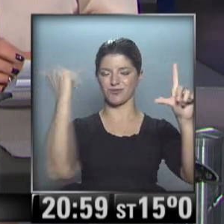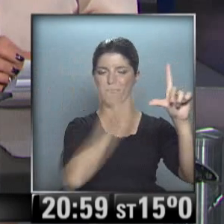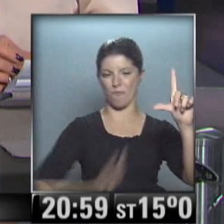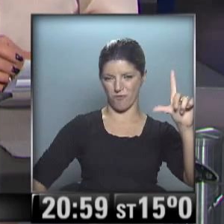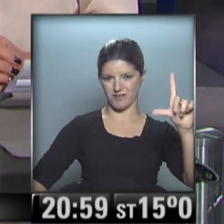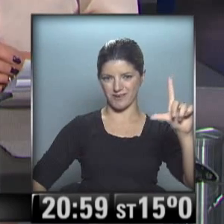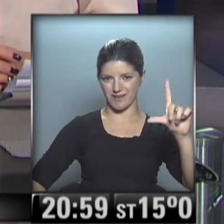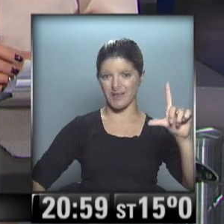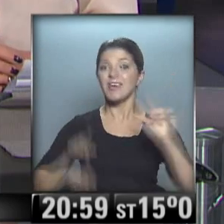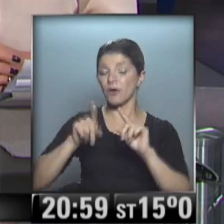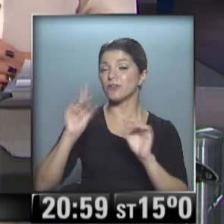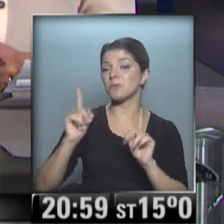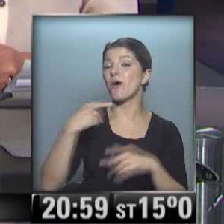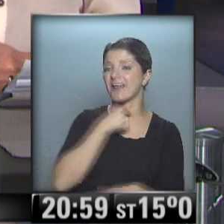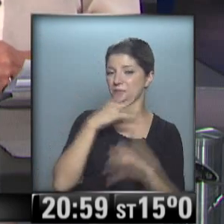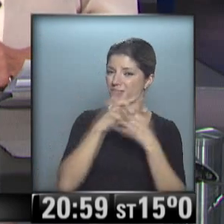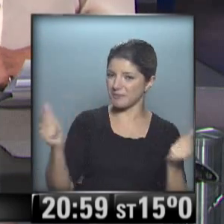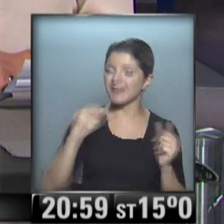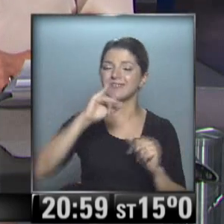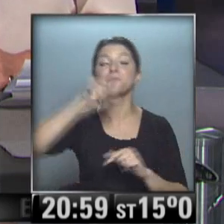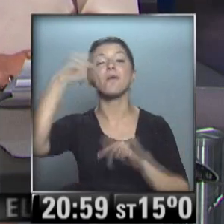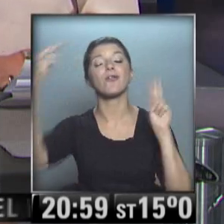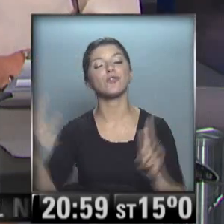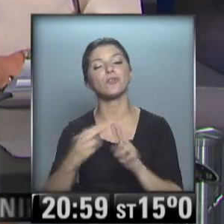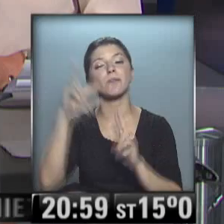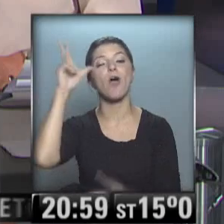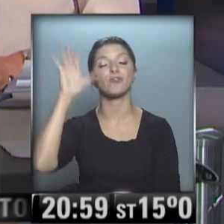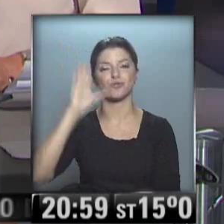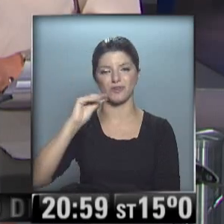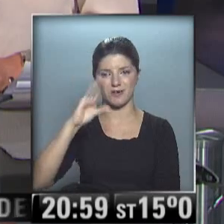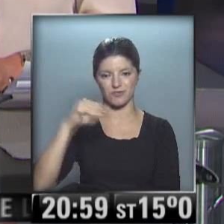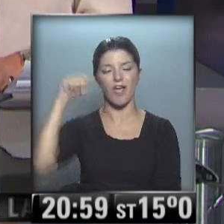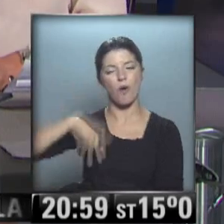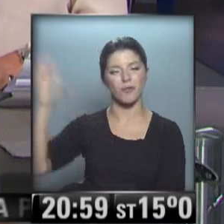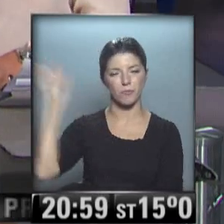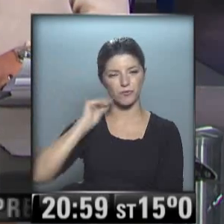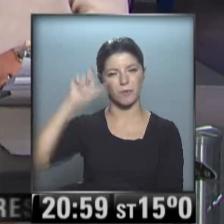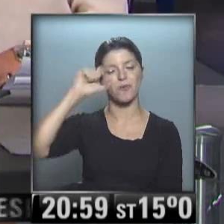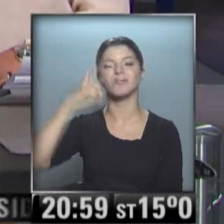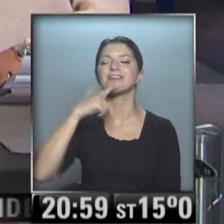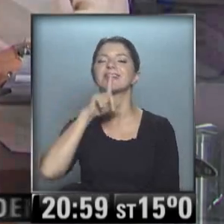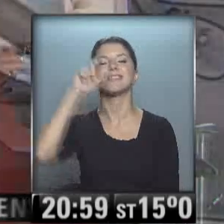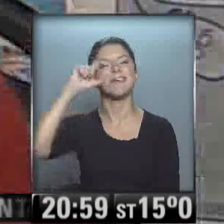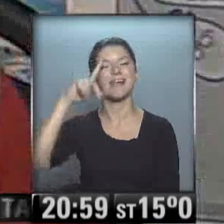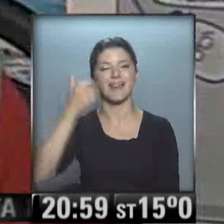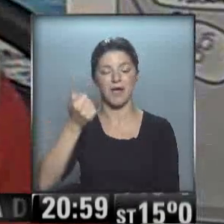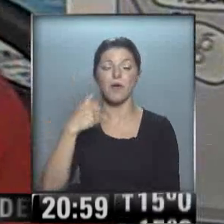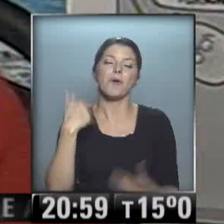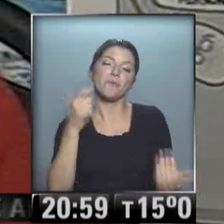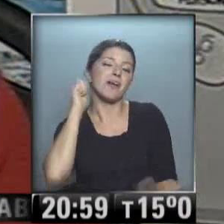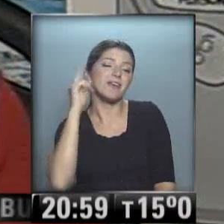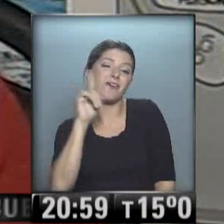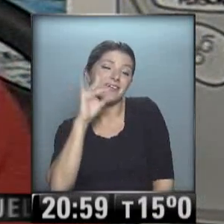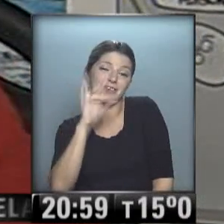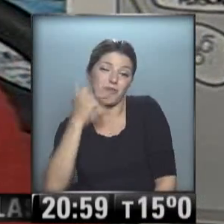pública. Y con esto nos queremos despedir. Así es, los esperamos mañana a las 8 de la noche. La escuchamos, Estela. Bueno, Guido, acá